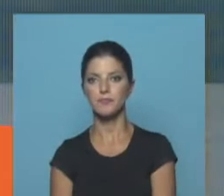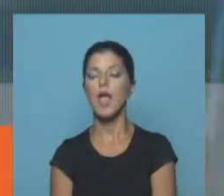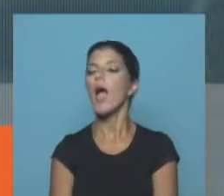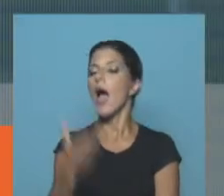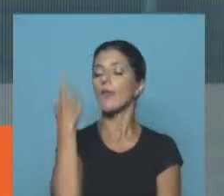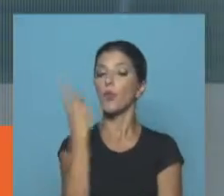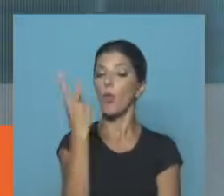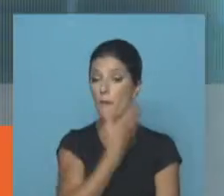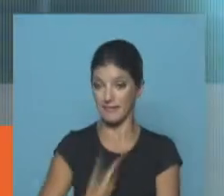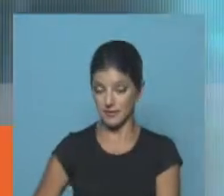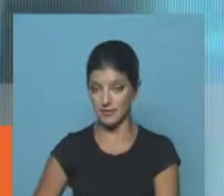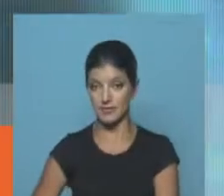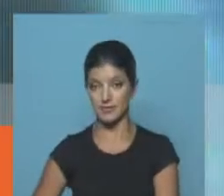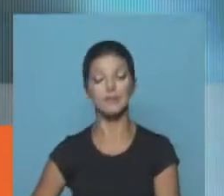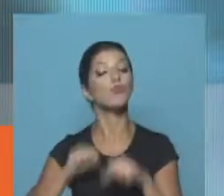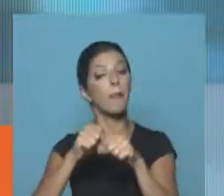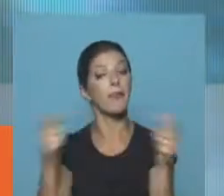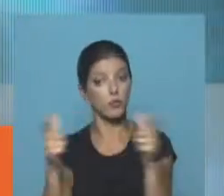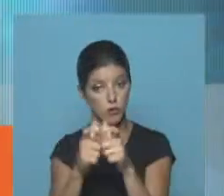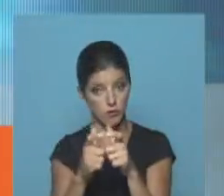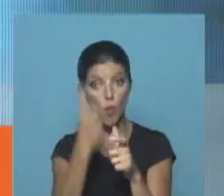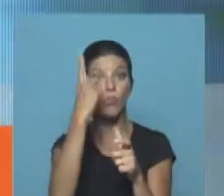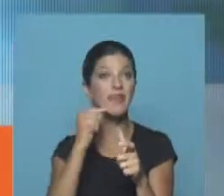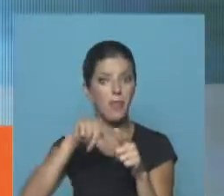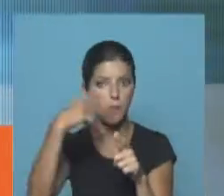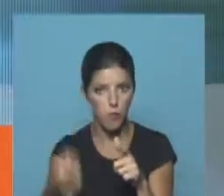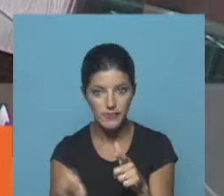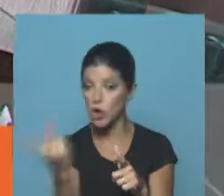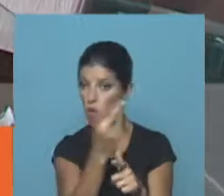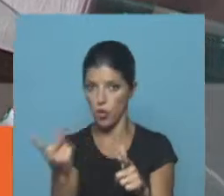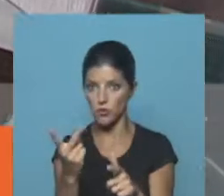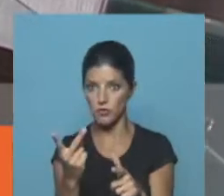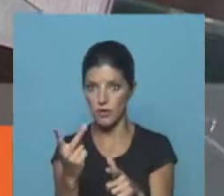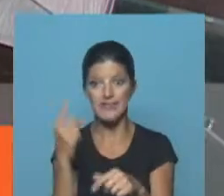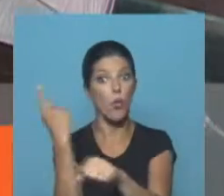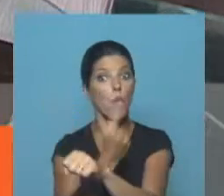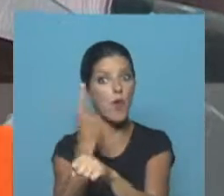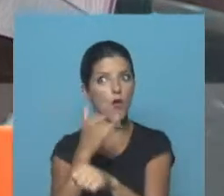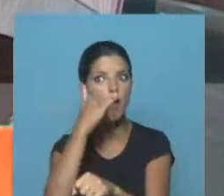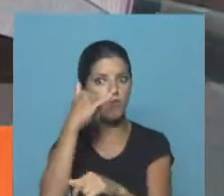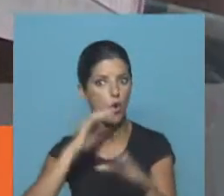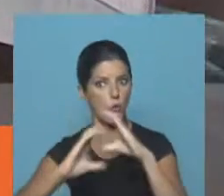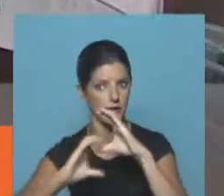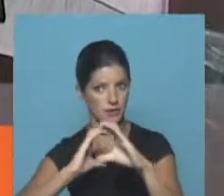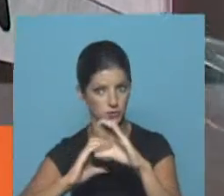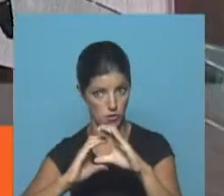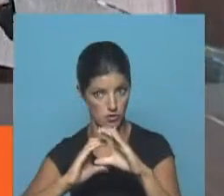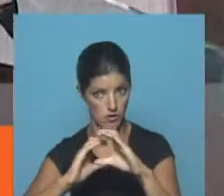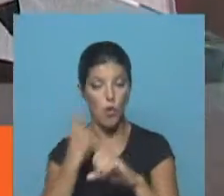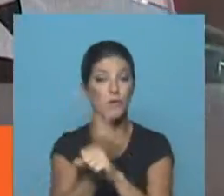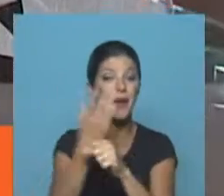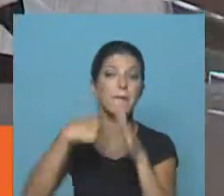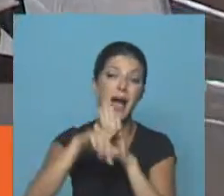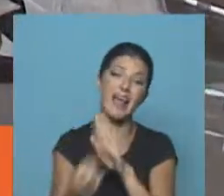Peña Nieto-Donald Trump, al día siguiente tuvieron una llamada telefónica personal que duró 1 hora, que 1 hora es mucho más de lo que hubiera durado